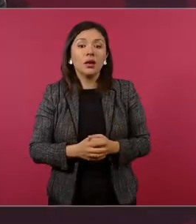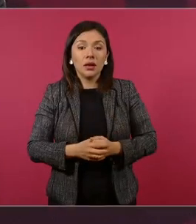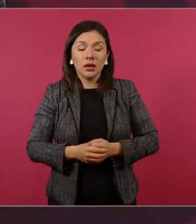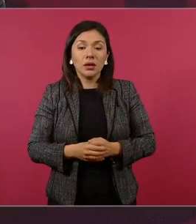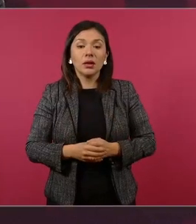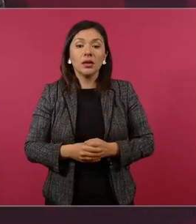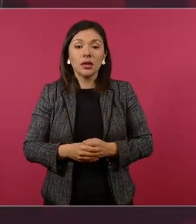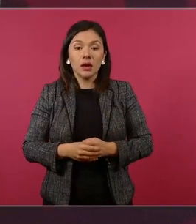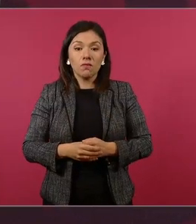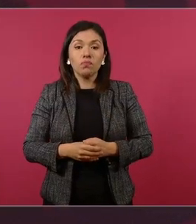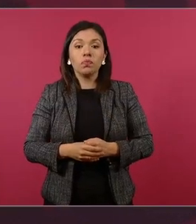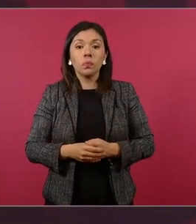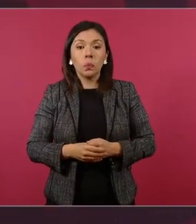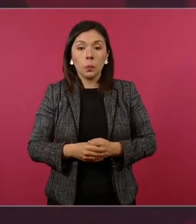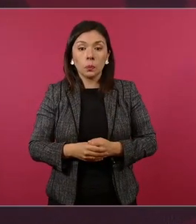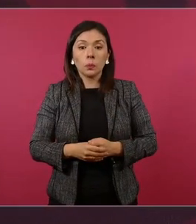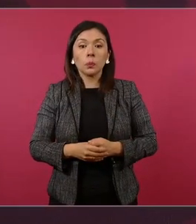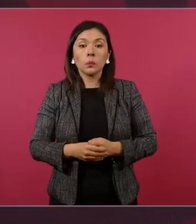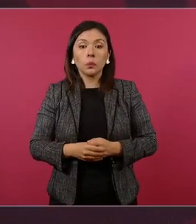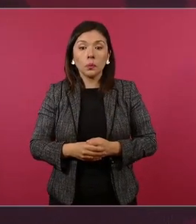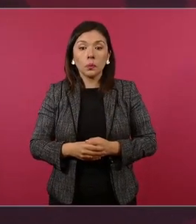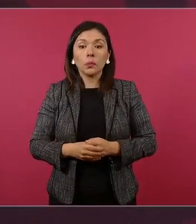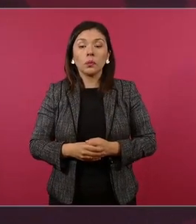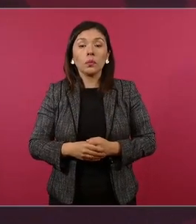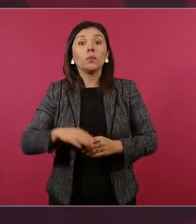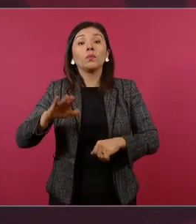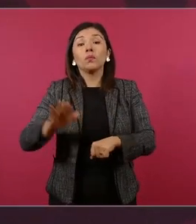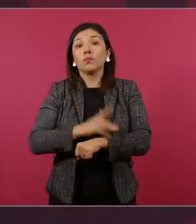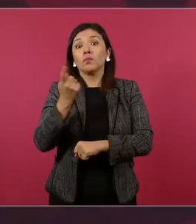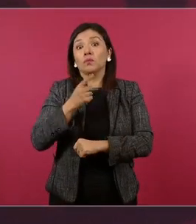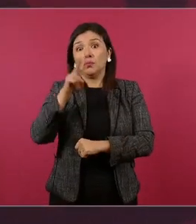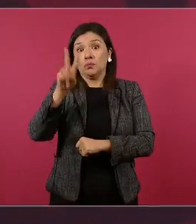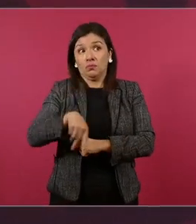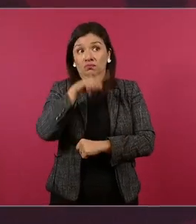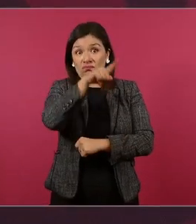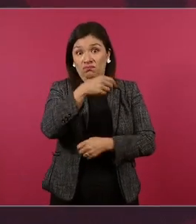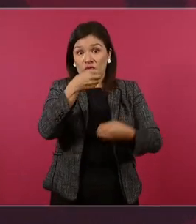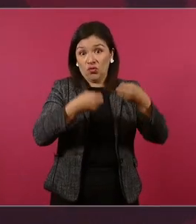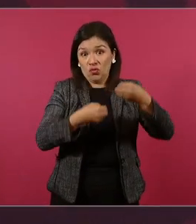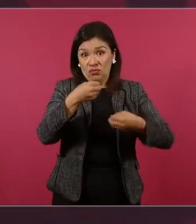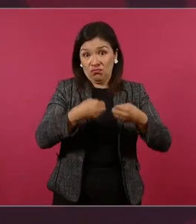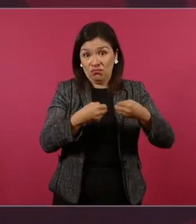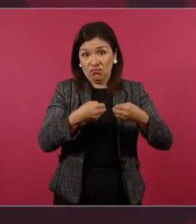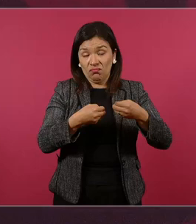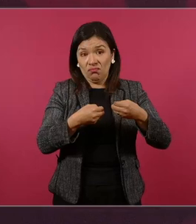hombres porque en el poder judicial